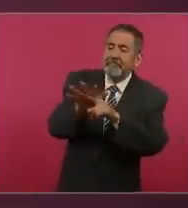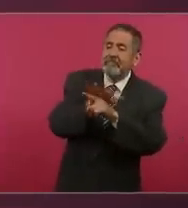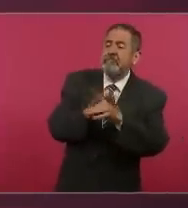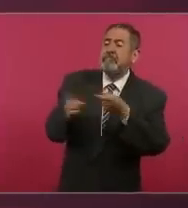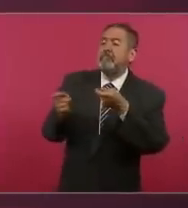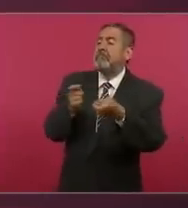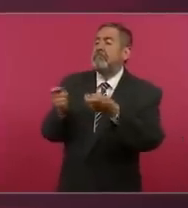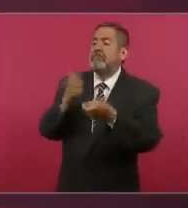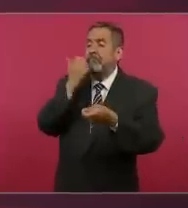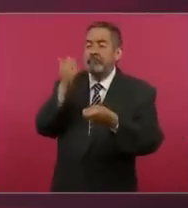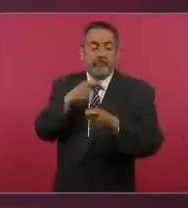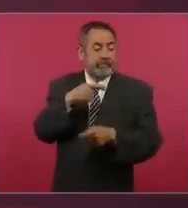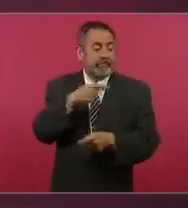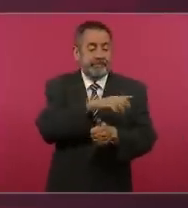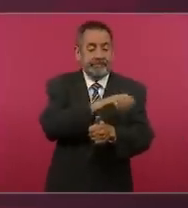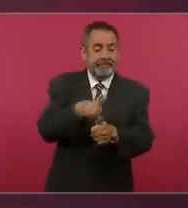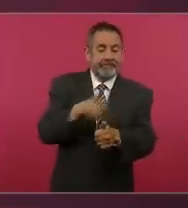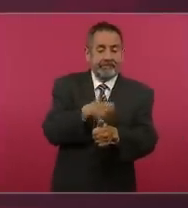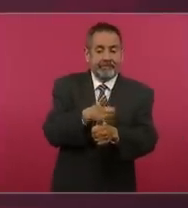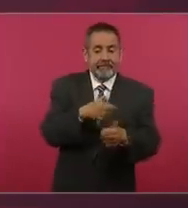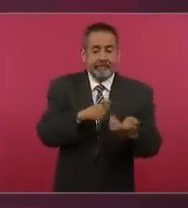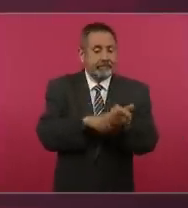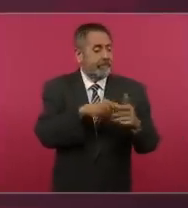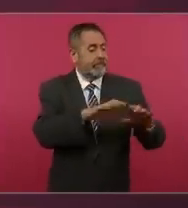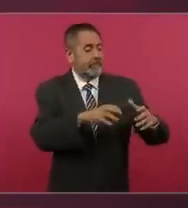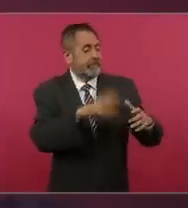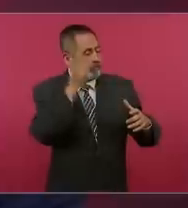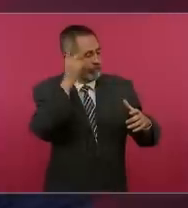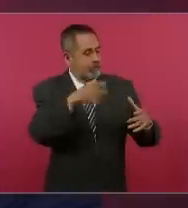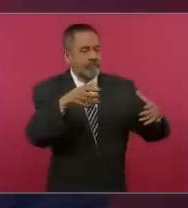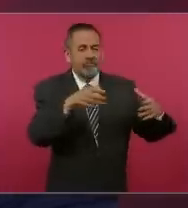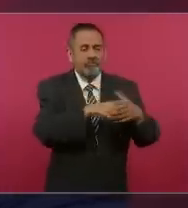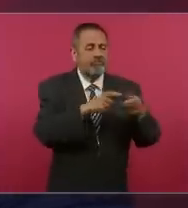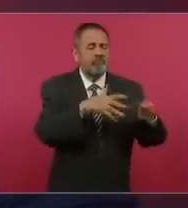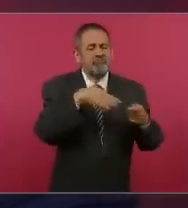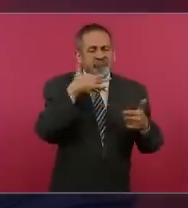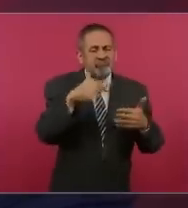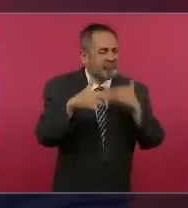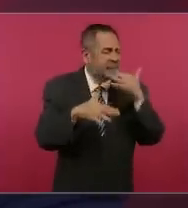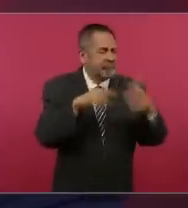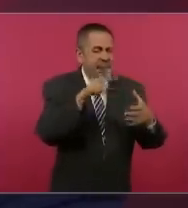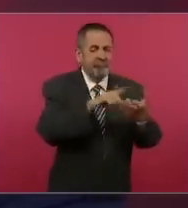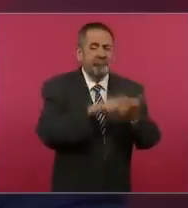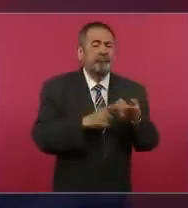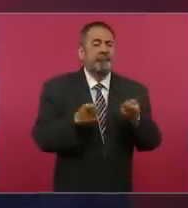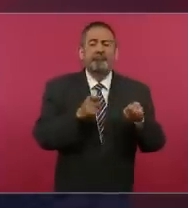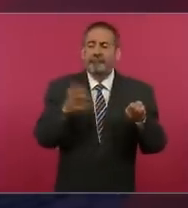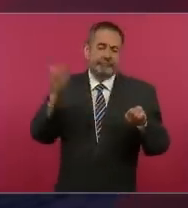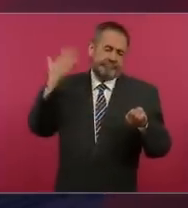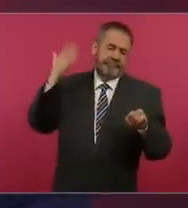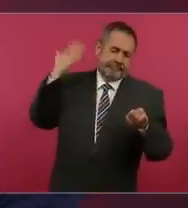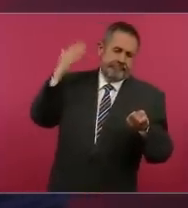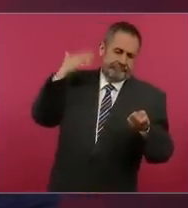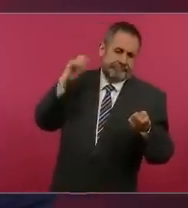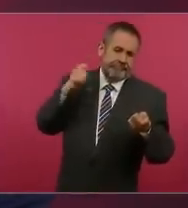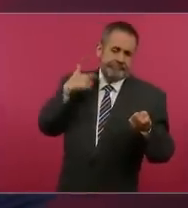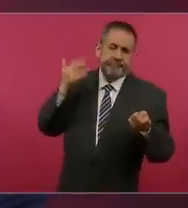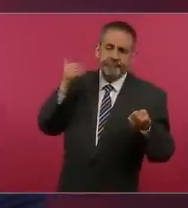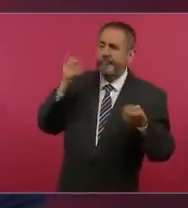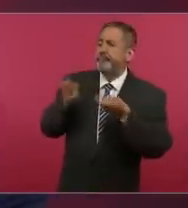porque pertenecen a la oligarquía corrupta que dominaba el país